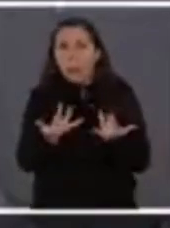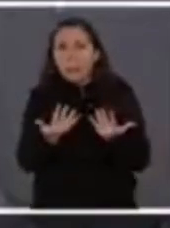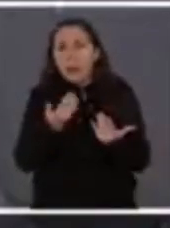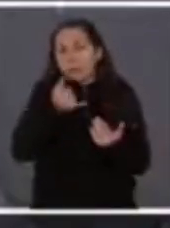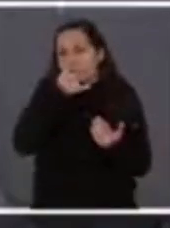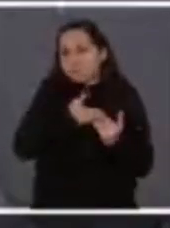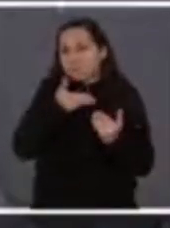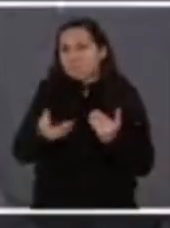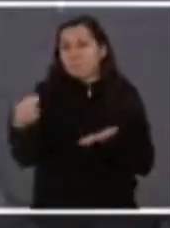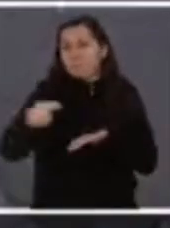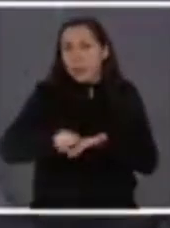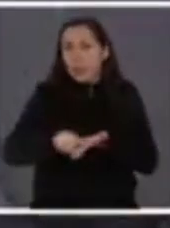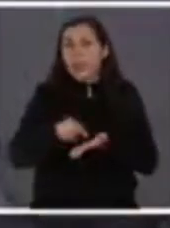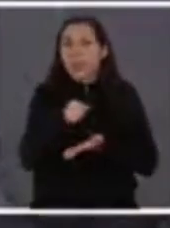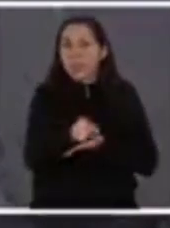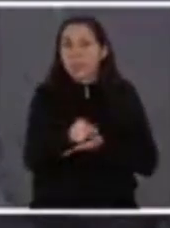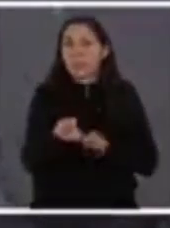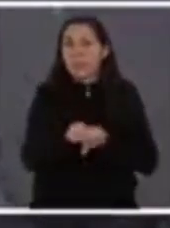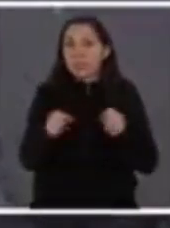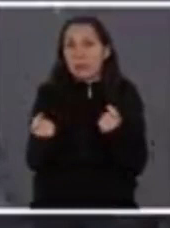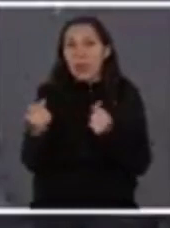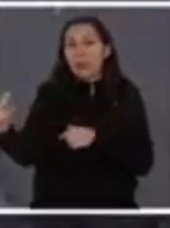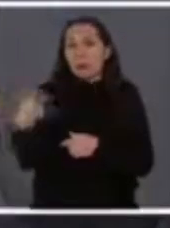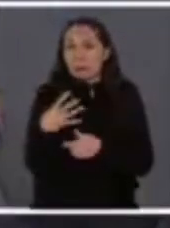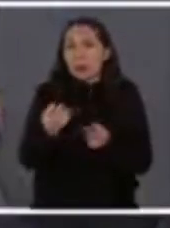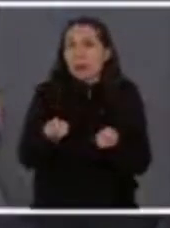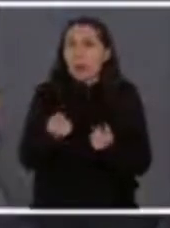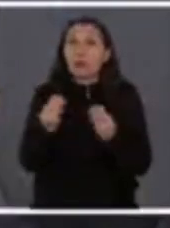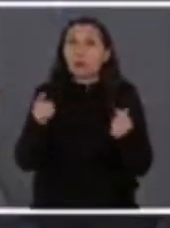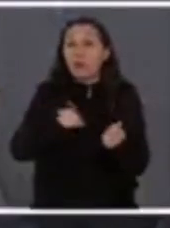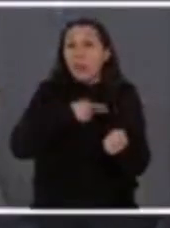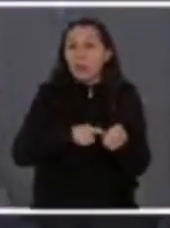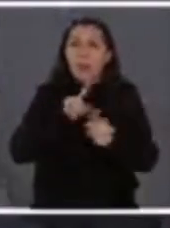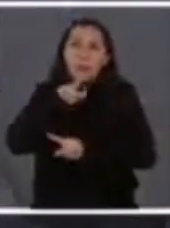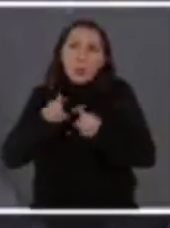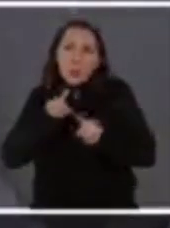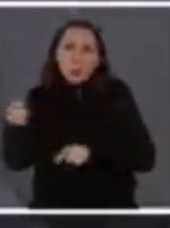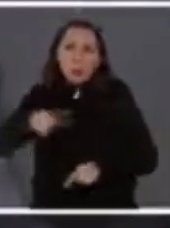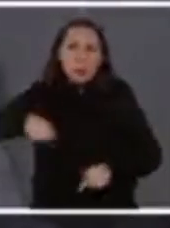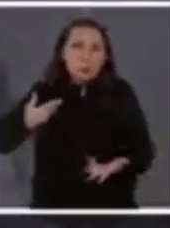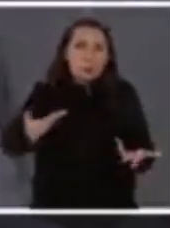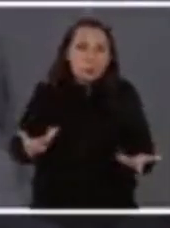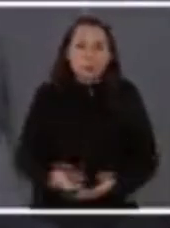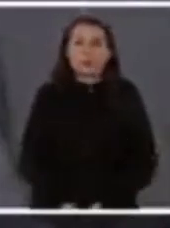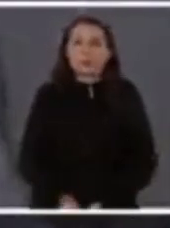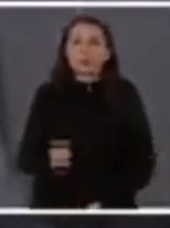cuánto se va a demorar ya que tengan ese dinero depositado? Porque muchas familias también nos han consultado eso a nosotros.